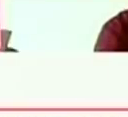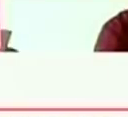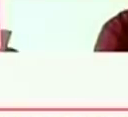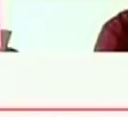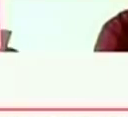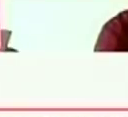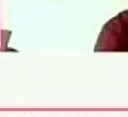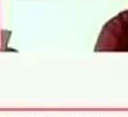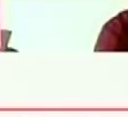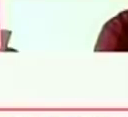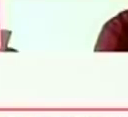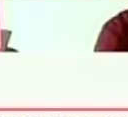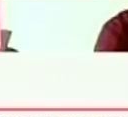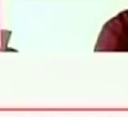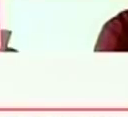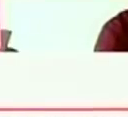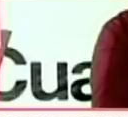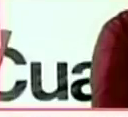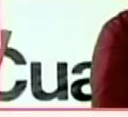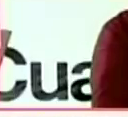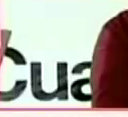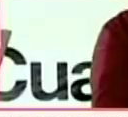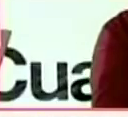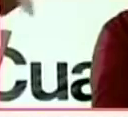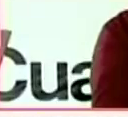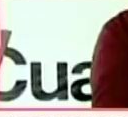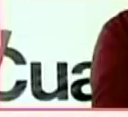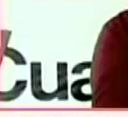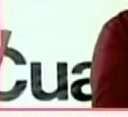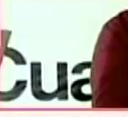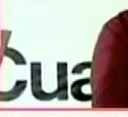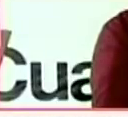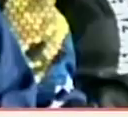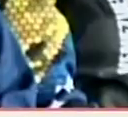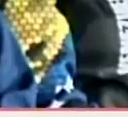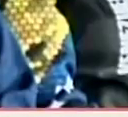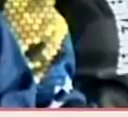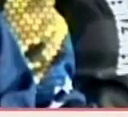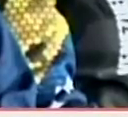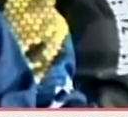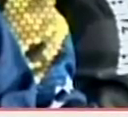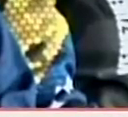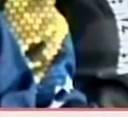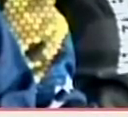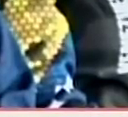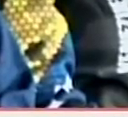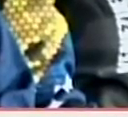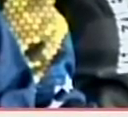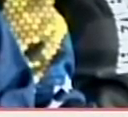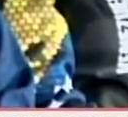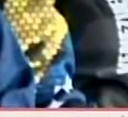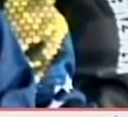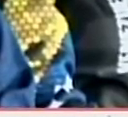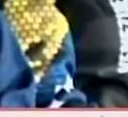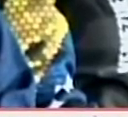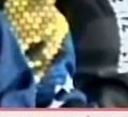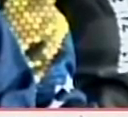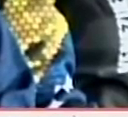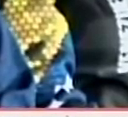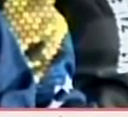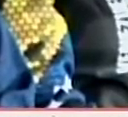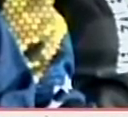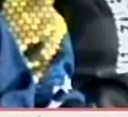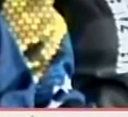que se respete el Estado de Derecho actual, pero no pidió que se respetara el Estado de Derecho con